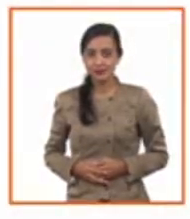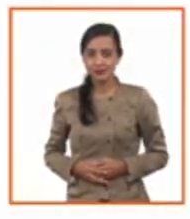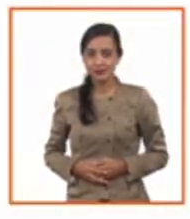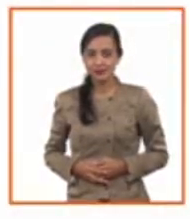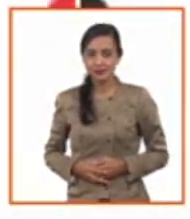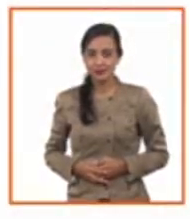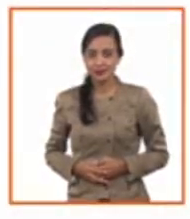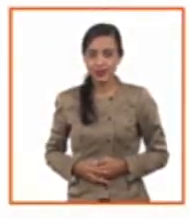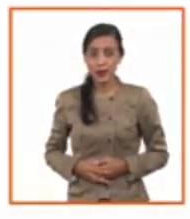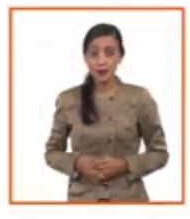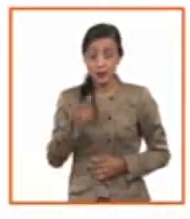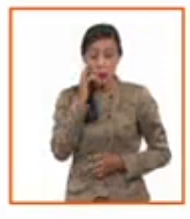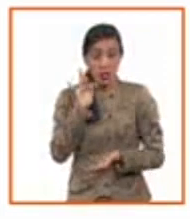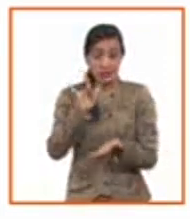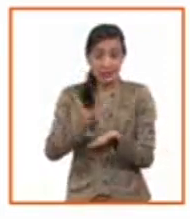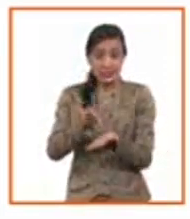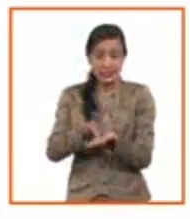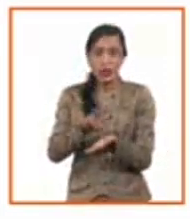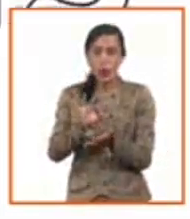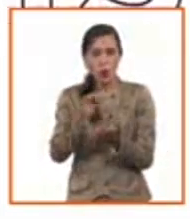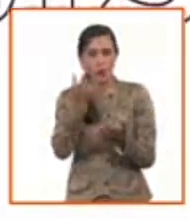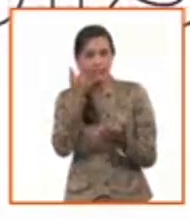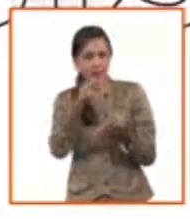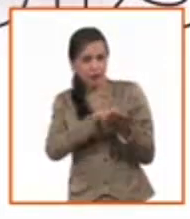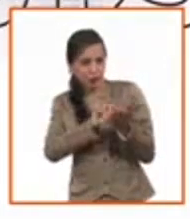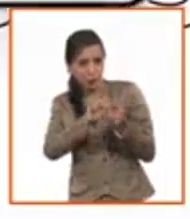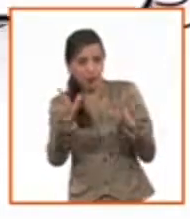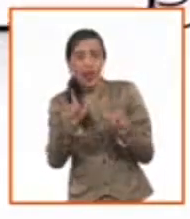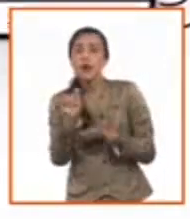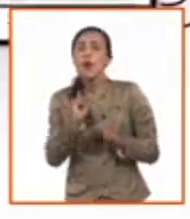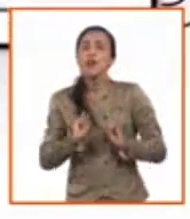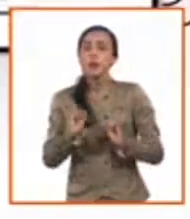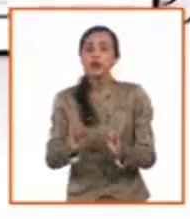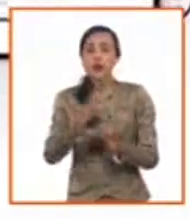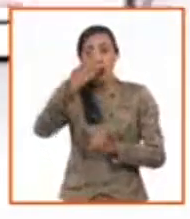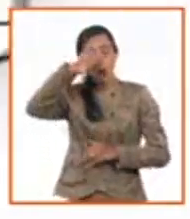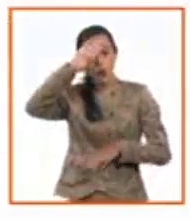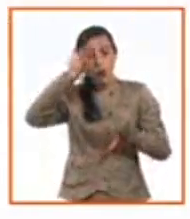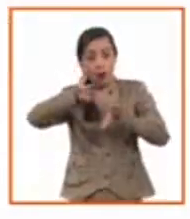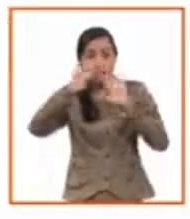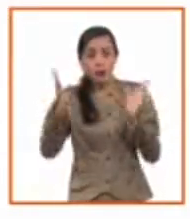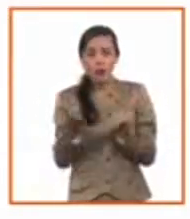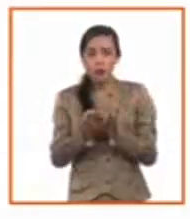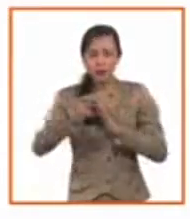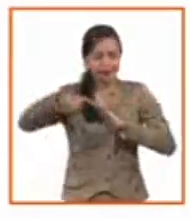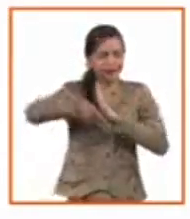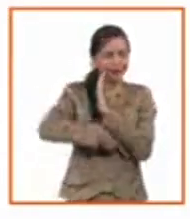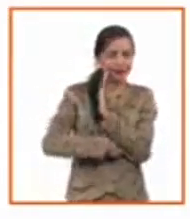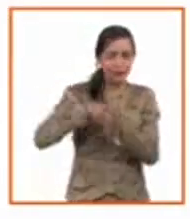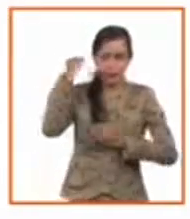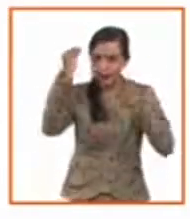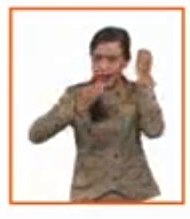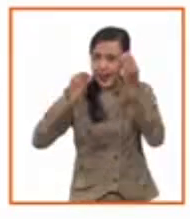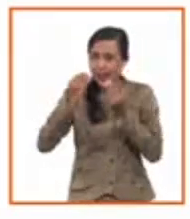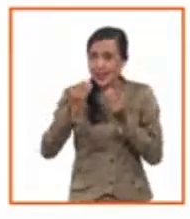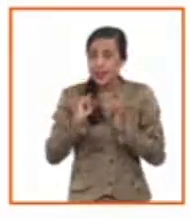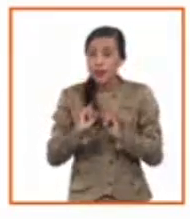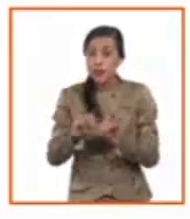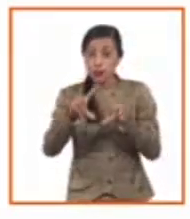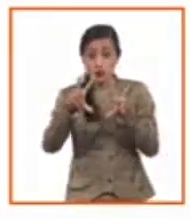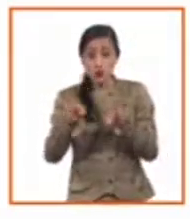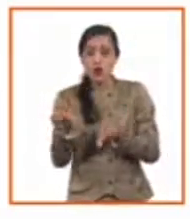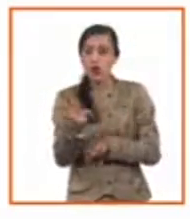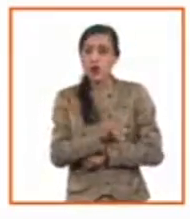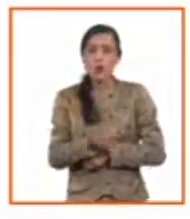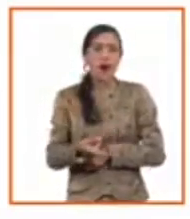al alcance de un clic o en la pantalla de tu móvil las noticias de cuba y el mundo el análisis a profundidad de los acontecimientos la